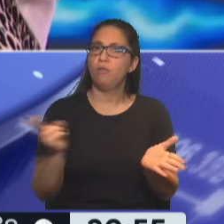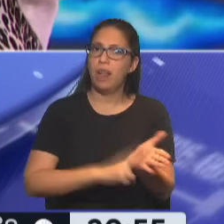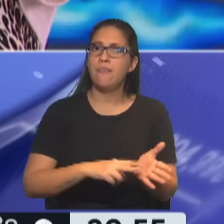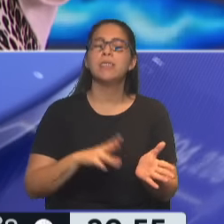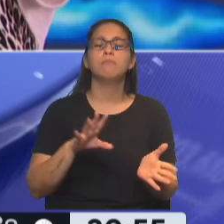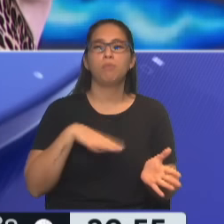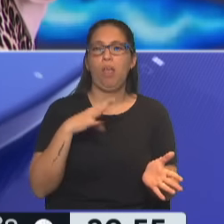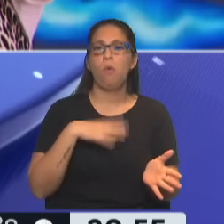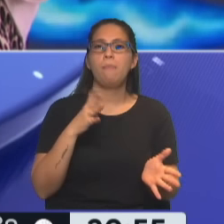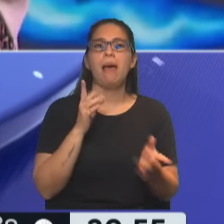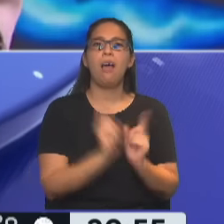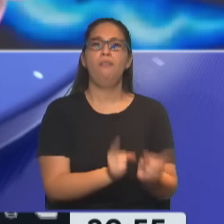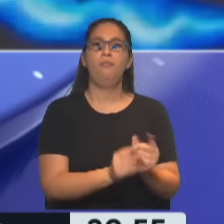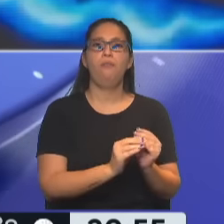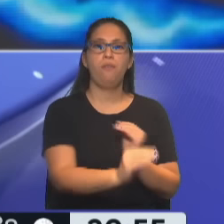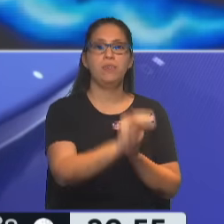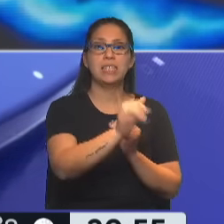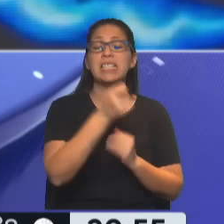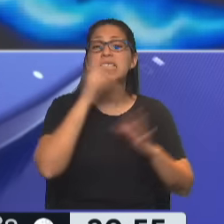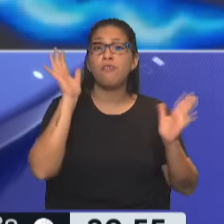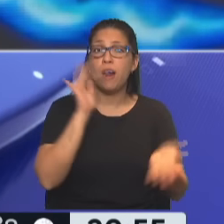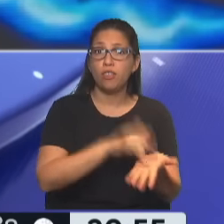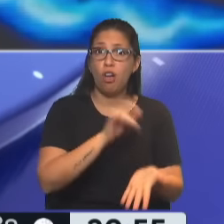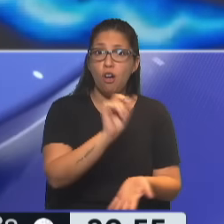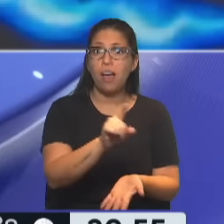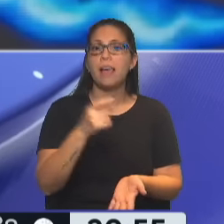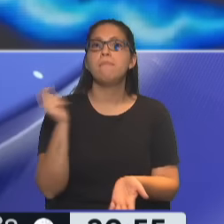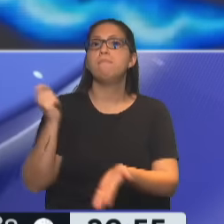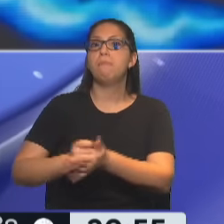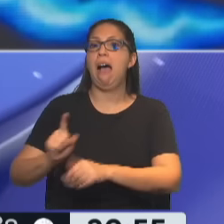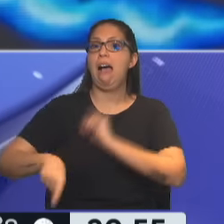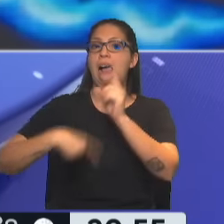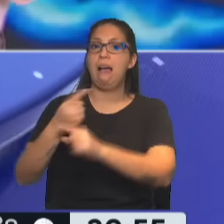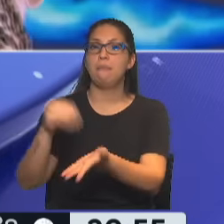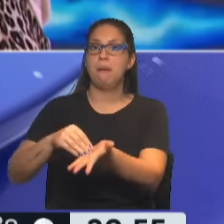asegurar que los vas a mantener en caso de que te corresponda y no pagar de más en la tarifa.